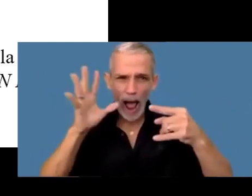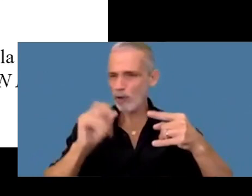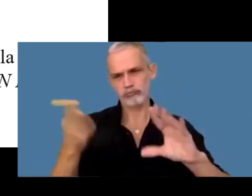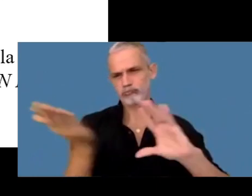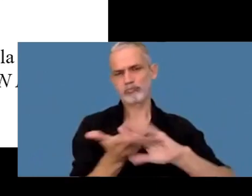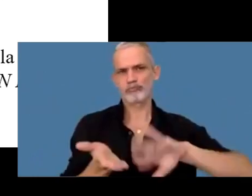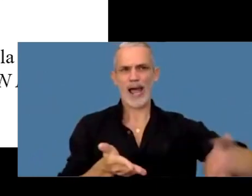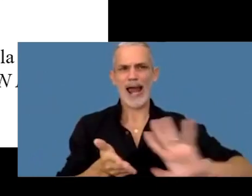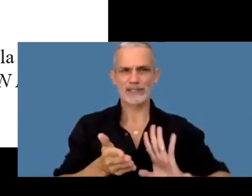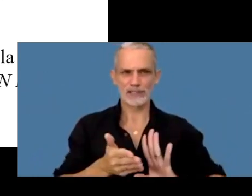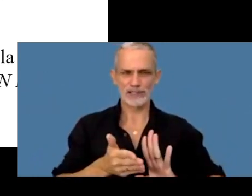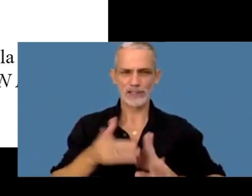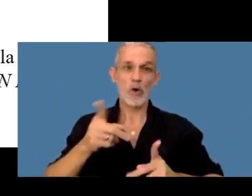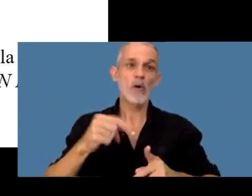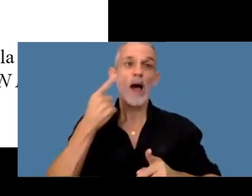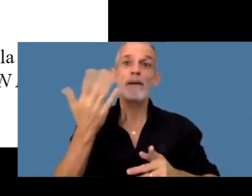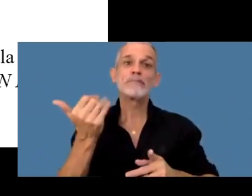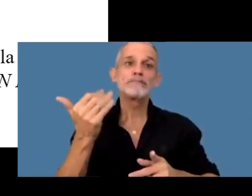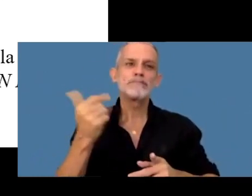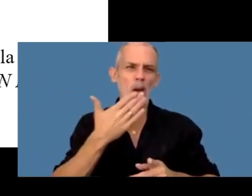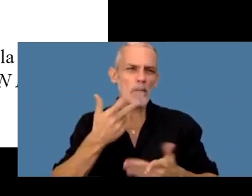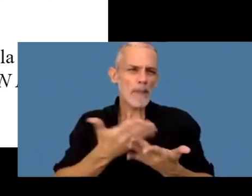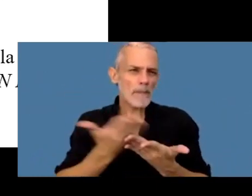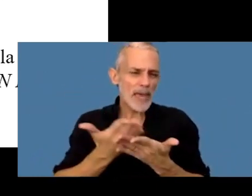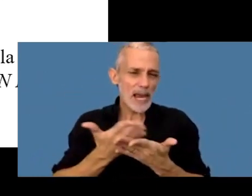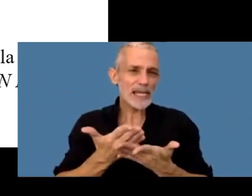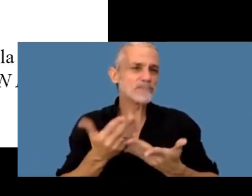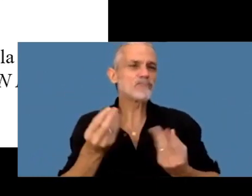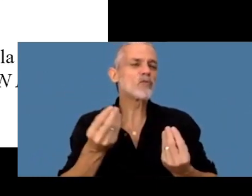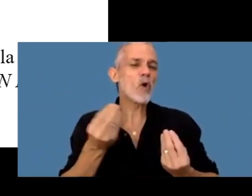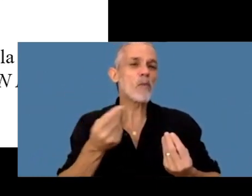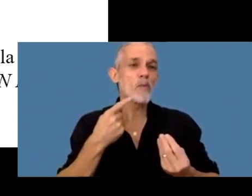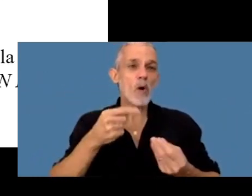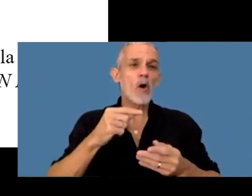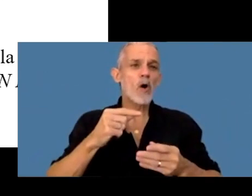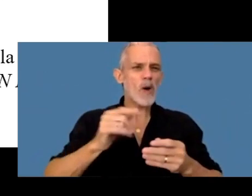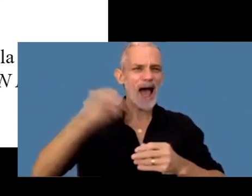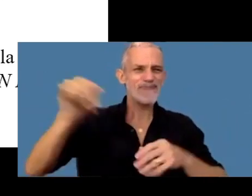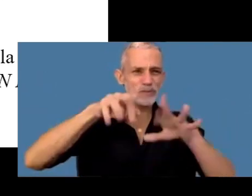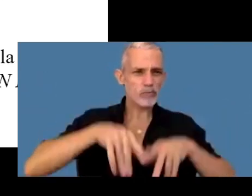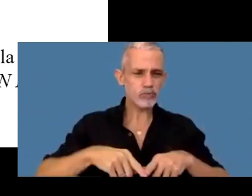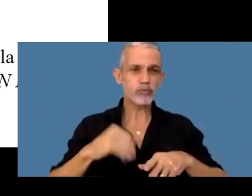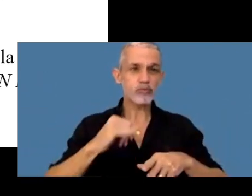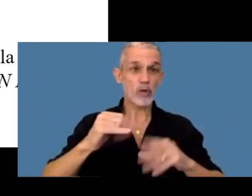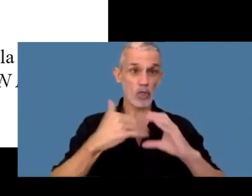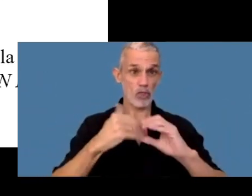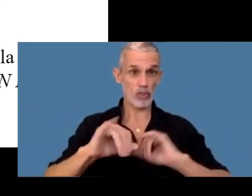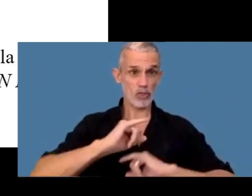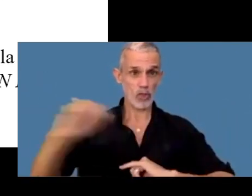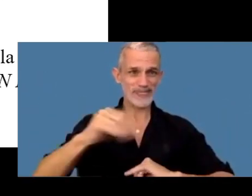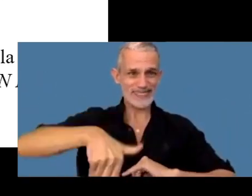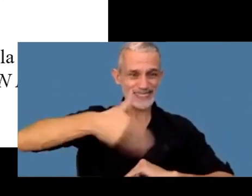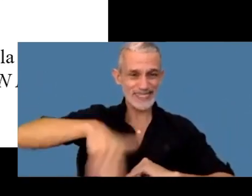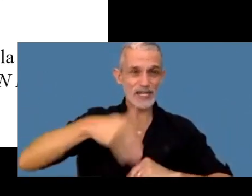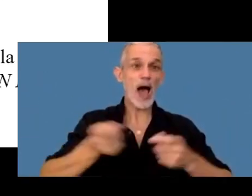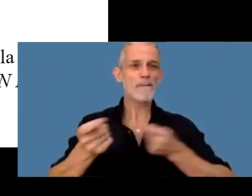que acredite la condición mediante una comunicación al domicilio electrónico del administrador de